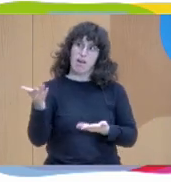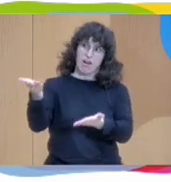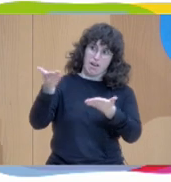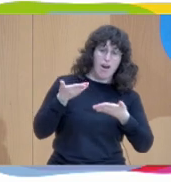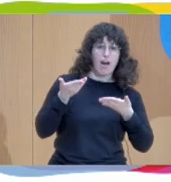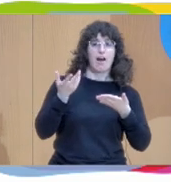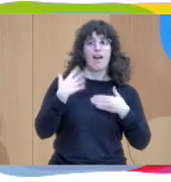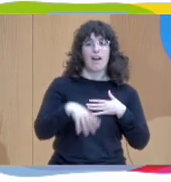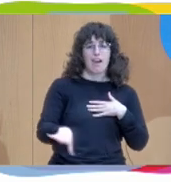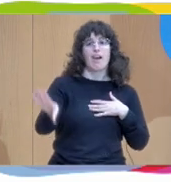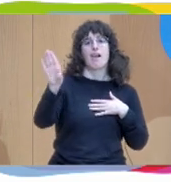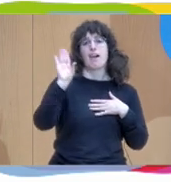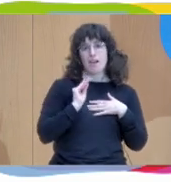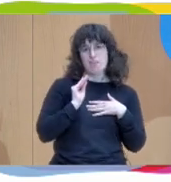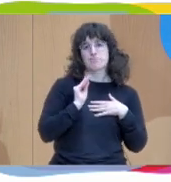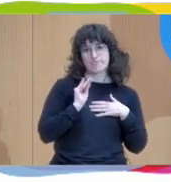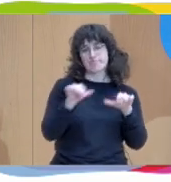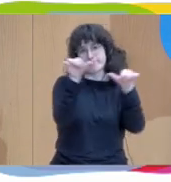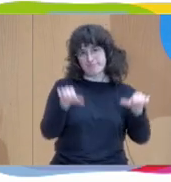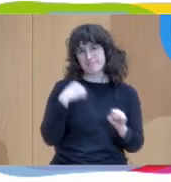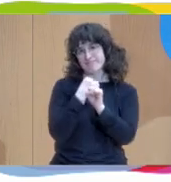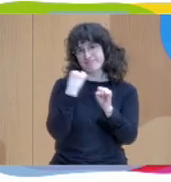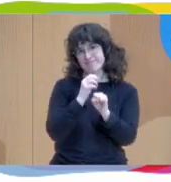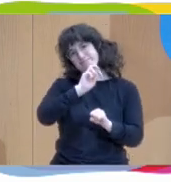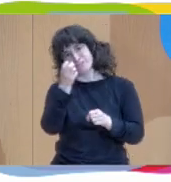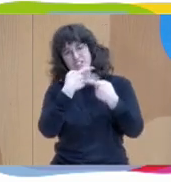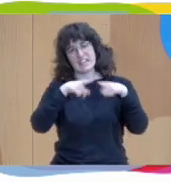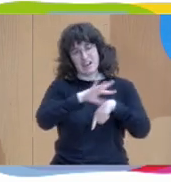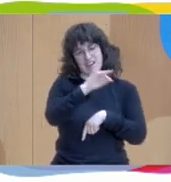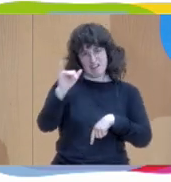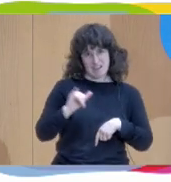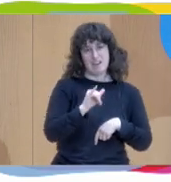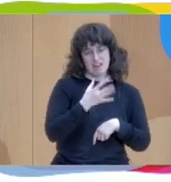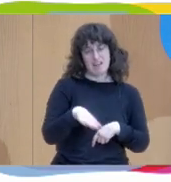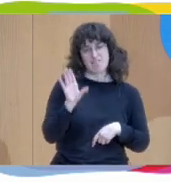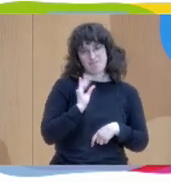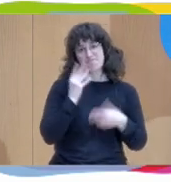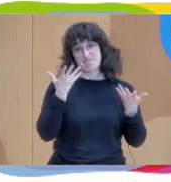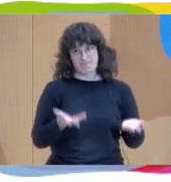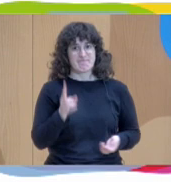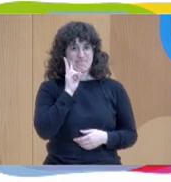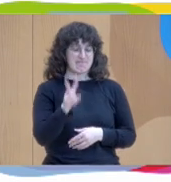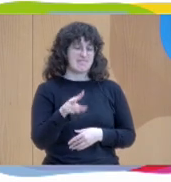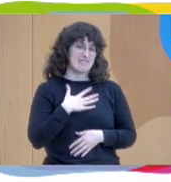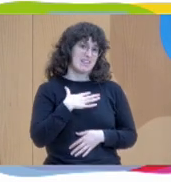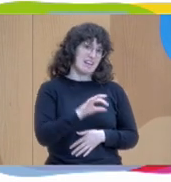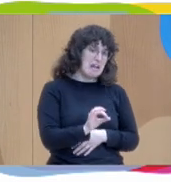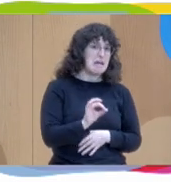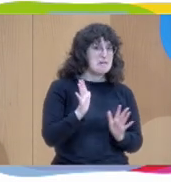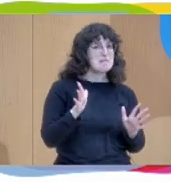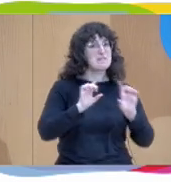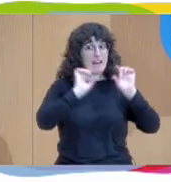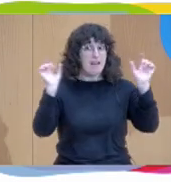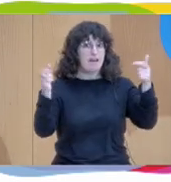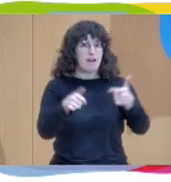entender estas otras formas eh de trabajar vimos eh el potencial de estructurar las reuniones en formatos